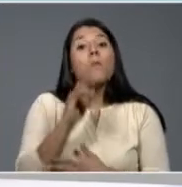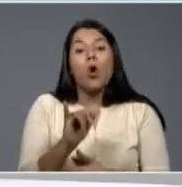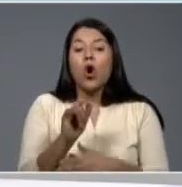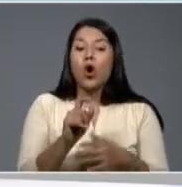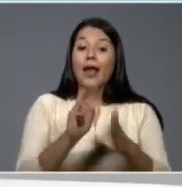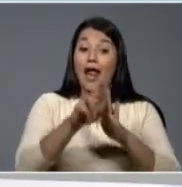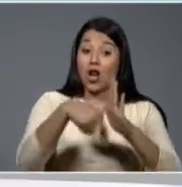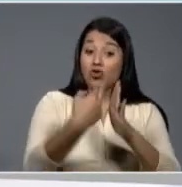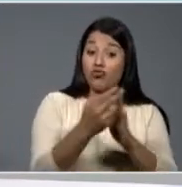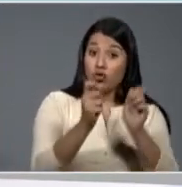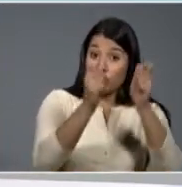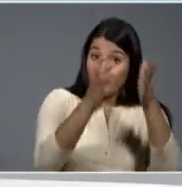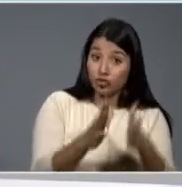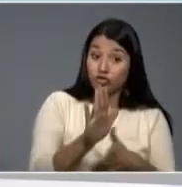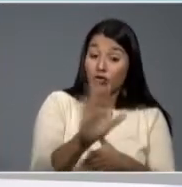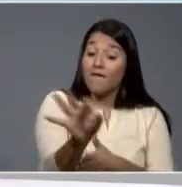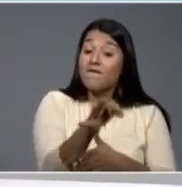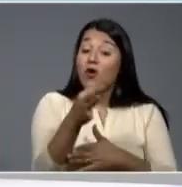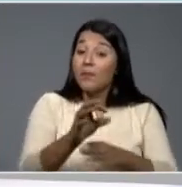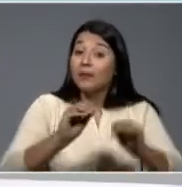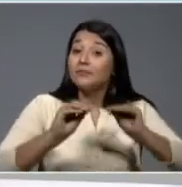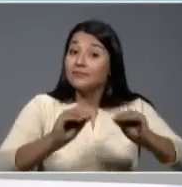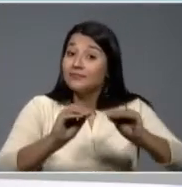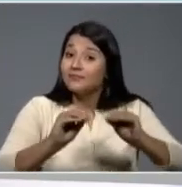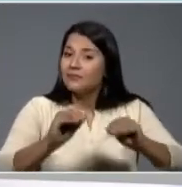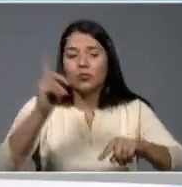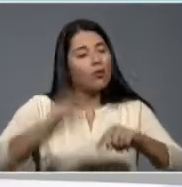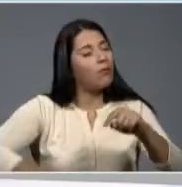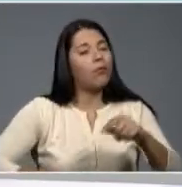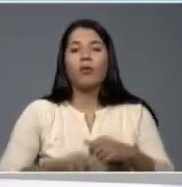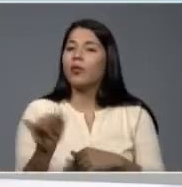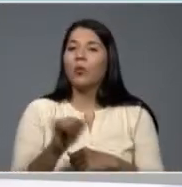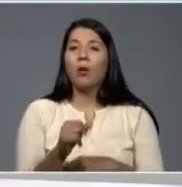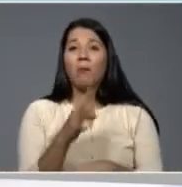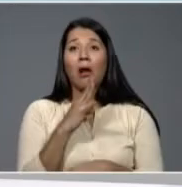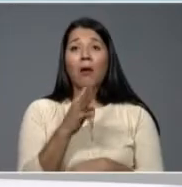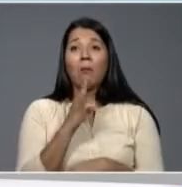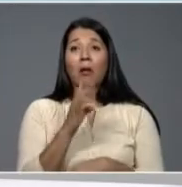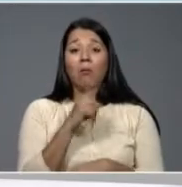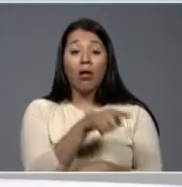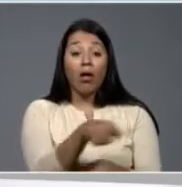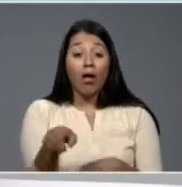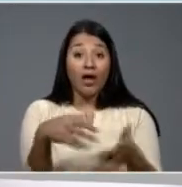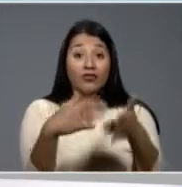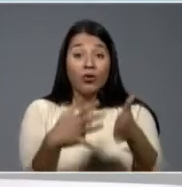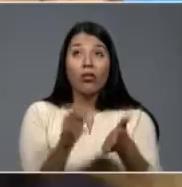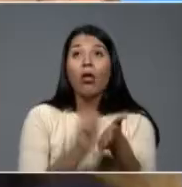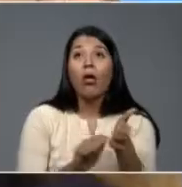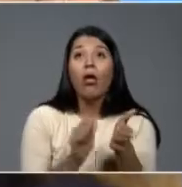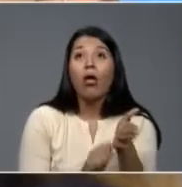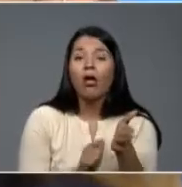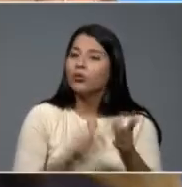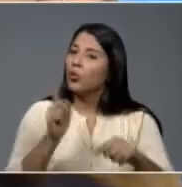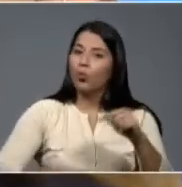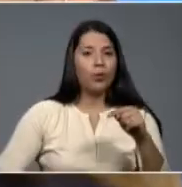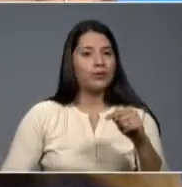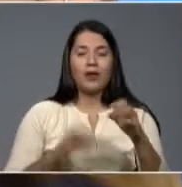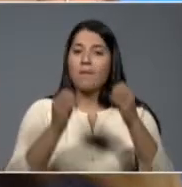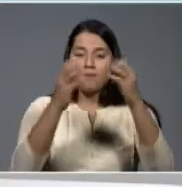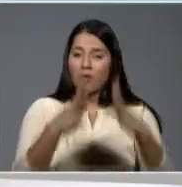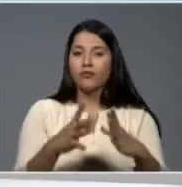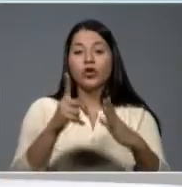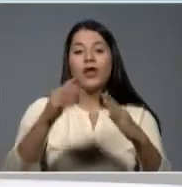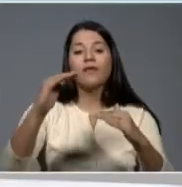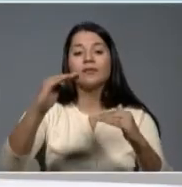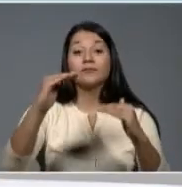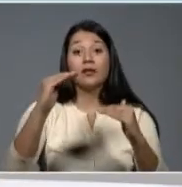del docente, la manera en la que generamos aprendizaje ya no puede ser dictando contenidos, sino que el docente tiene que bajar de la tarima, acompañar al alumno para